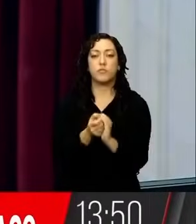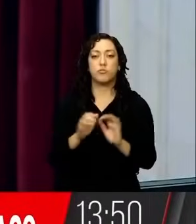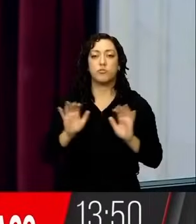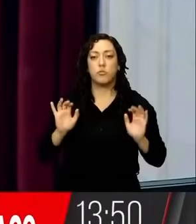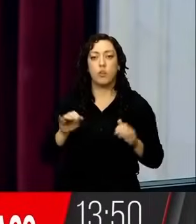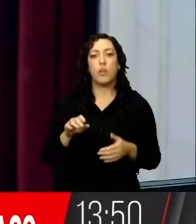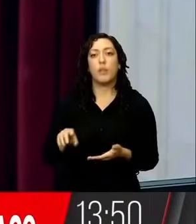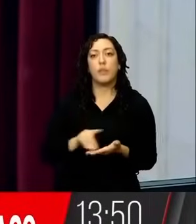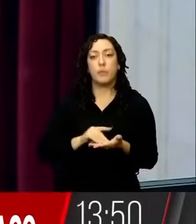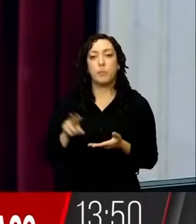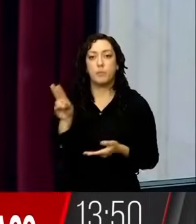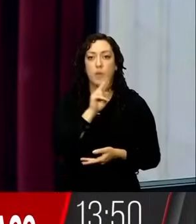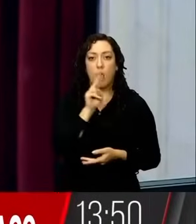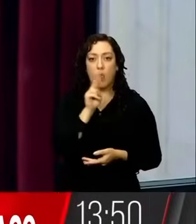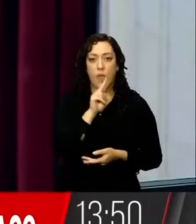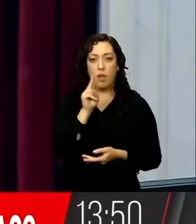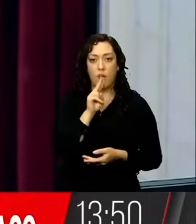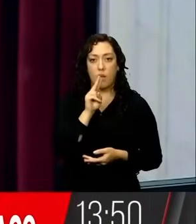Abstención. Diputada